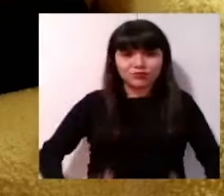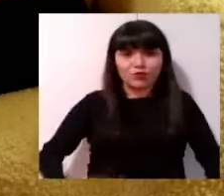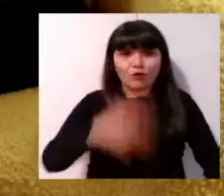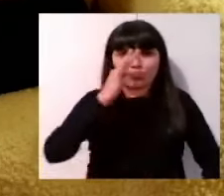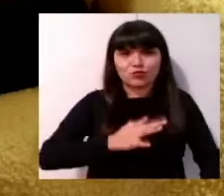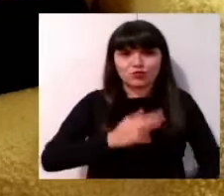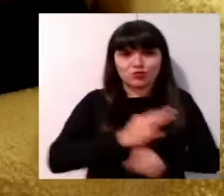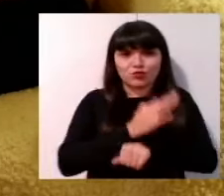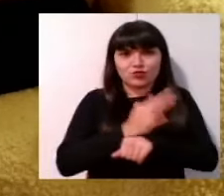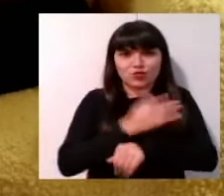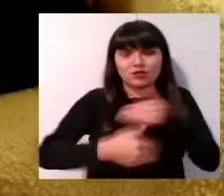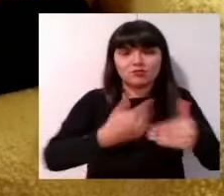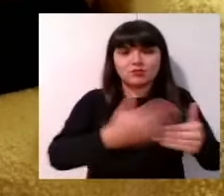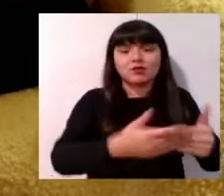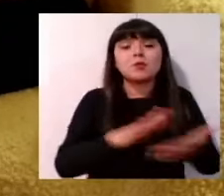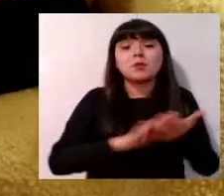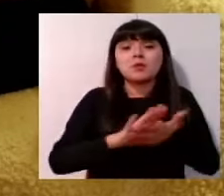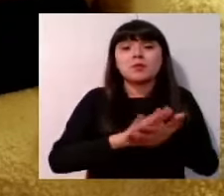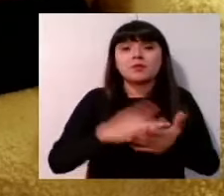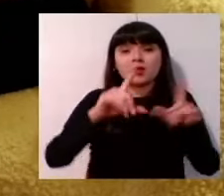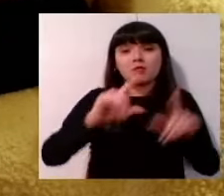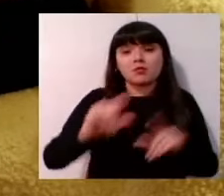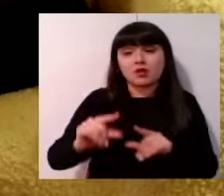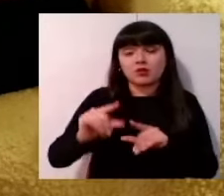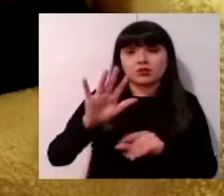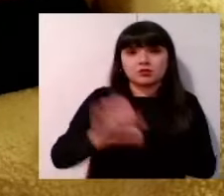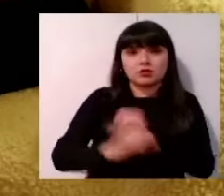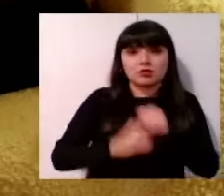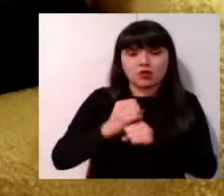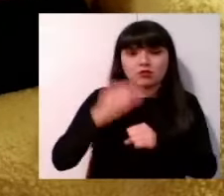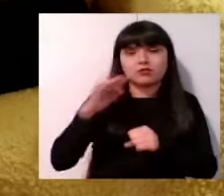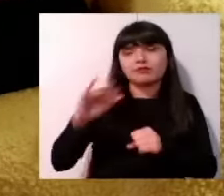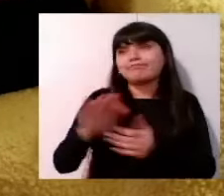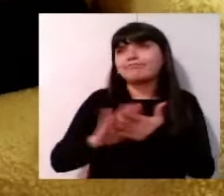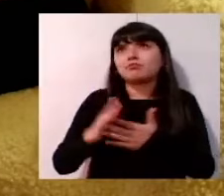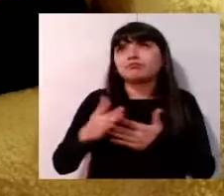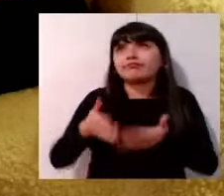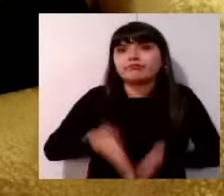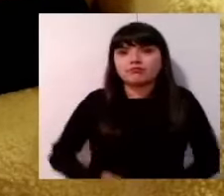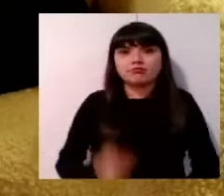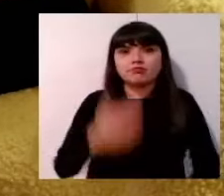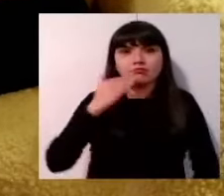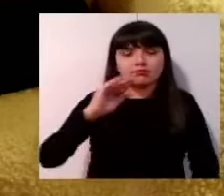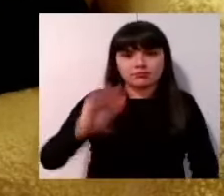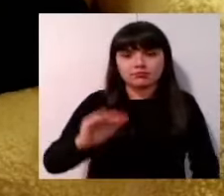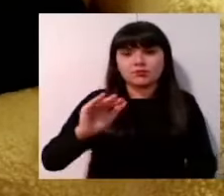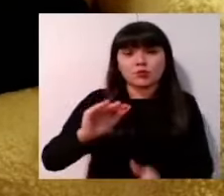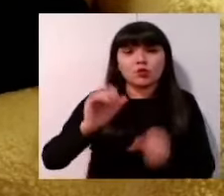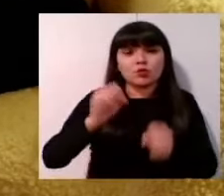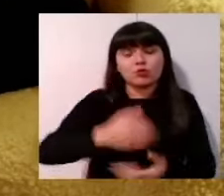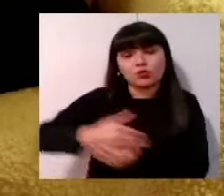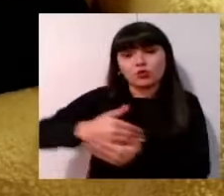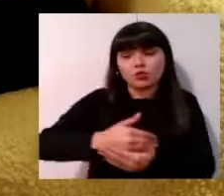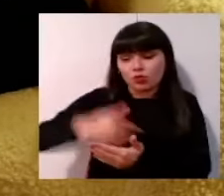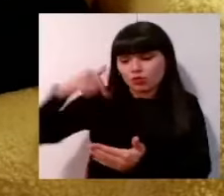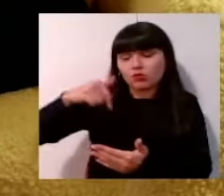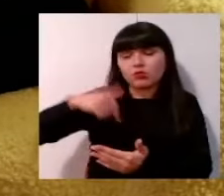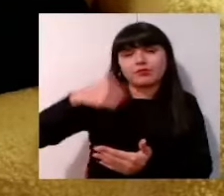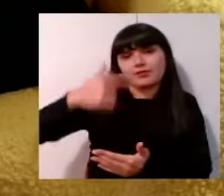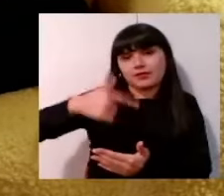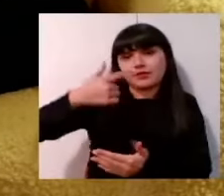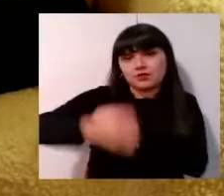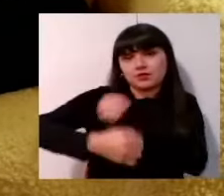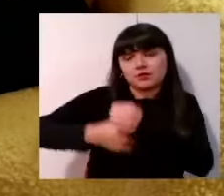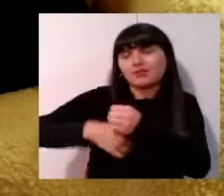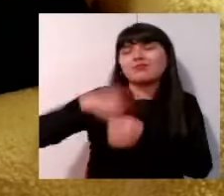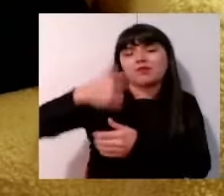menores de 5 años, igual, obviamente ahí varía. Por ejemplo, un recién nacido puede dormir entre 16 y 17 horas. Después, alrededor del